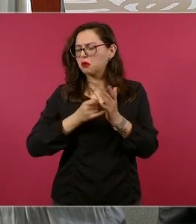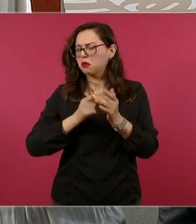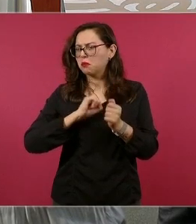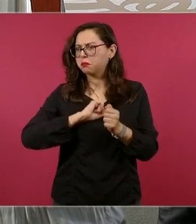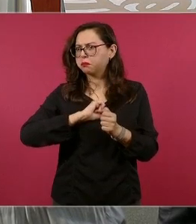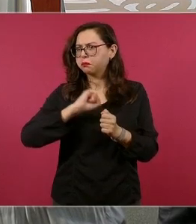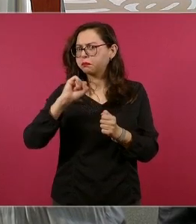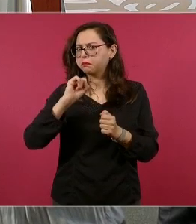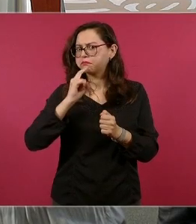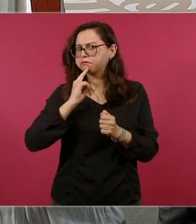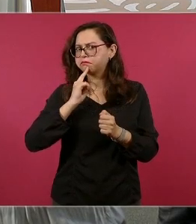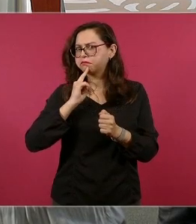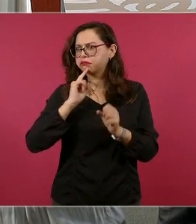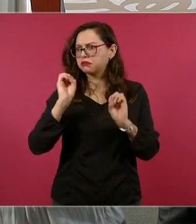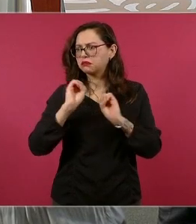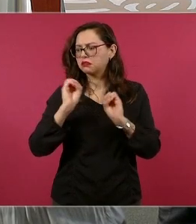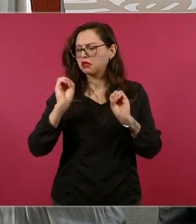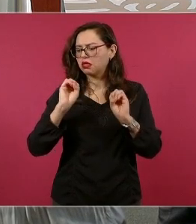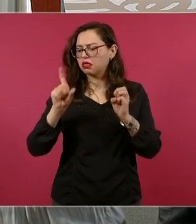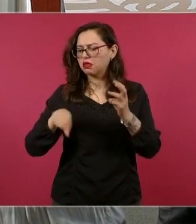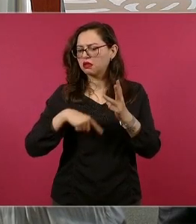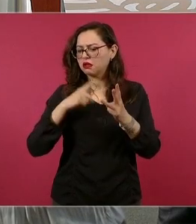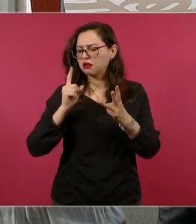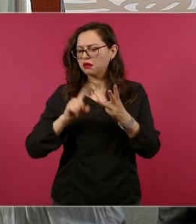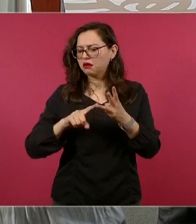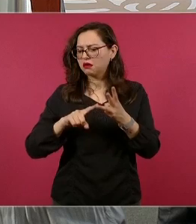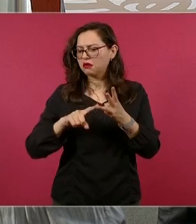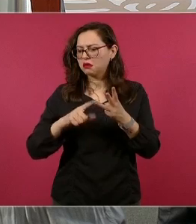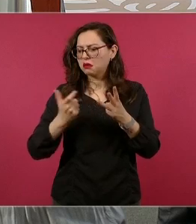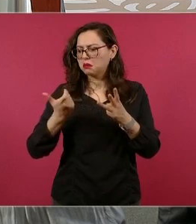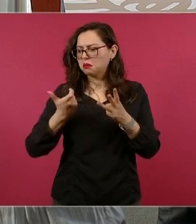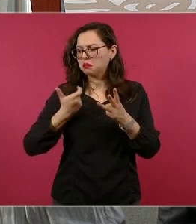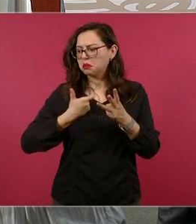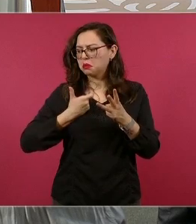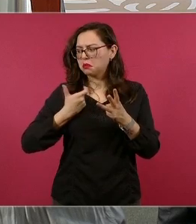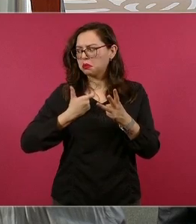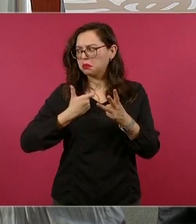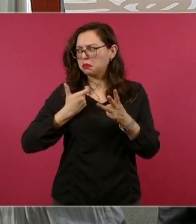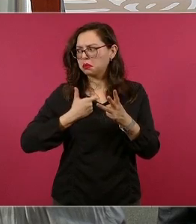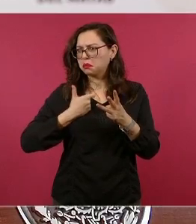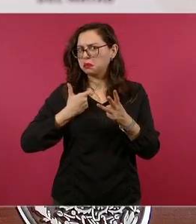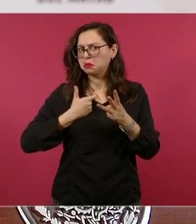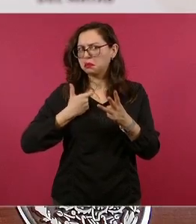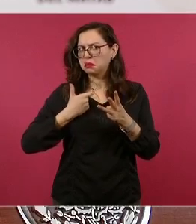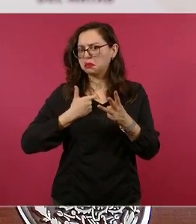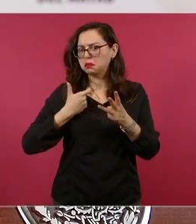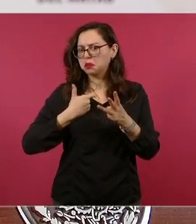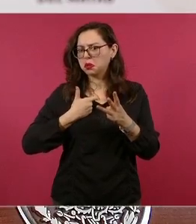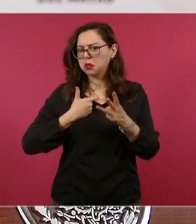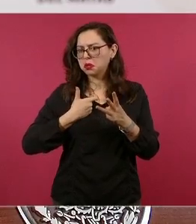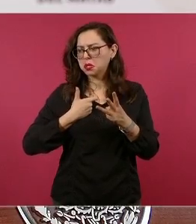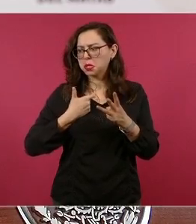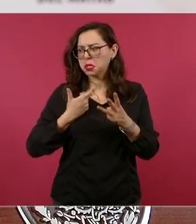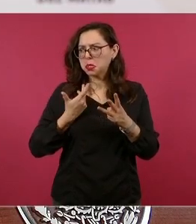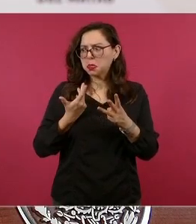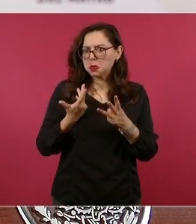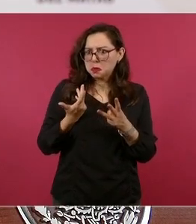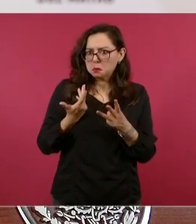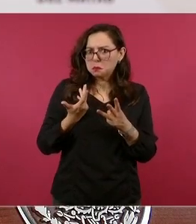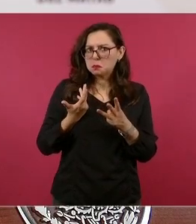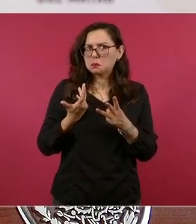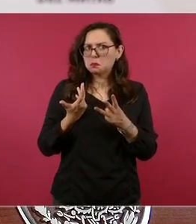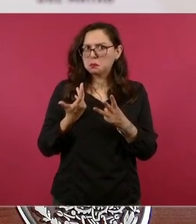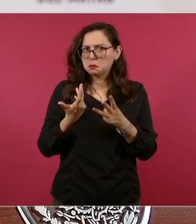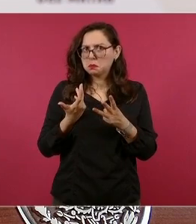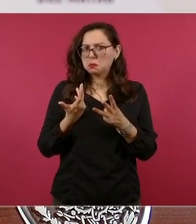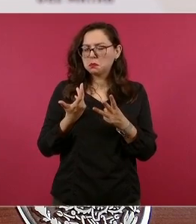Tiene ingresos aquí en la Ciudad de México, en el país en general, pero fundamentalmente en la Ciudad